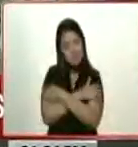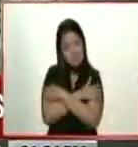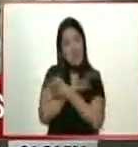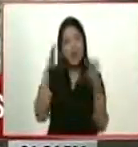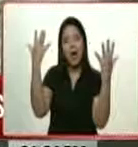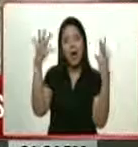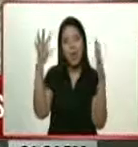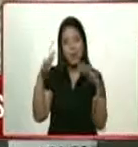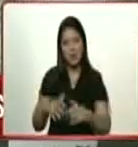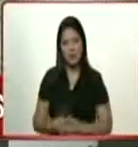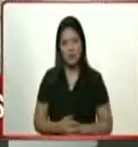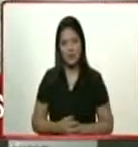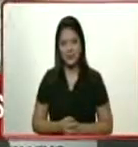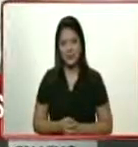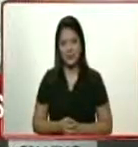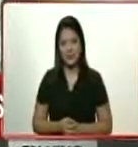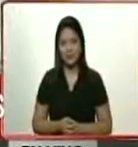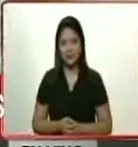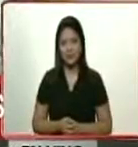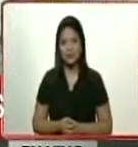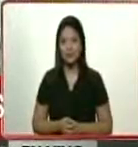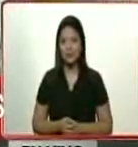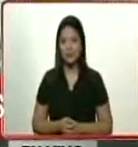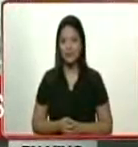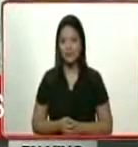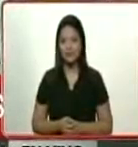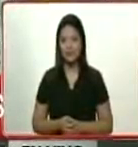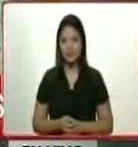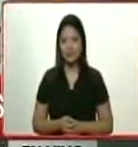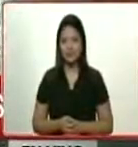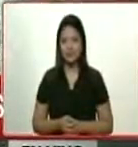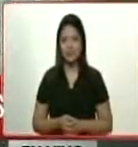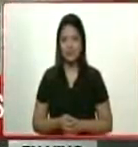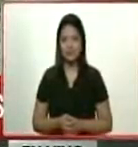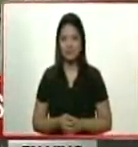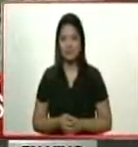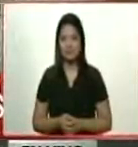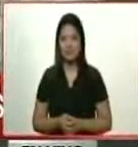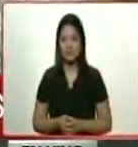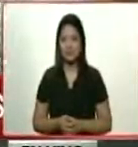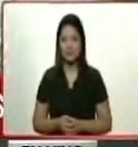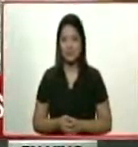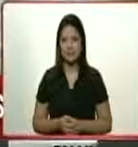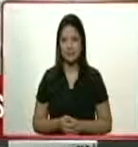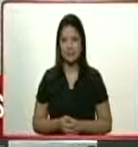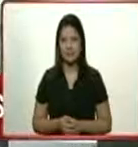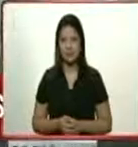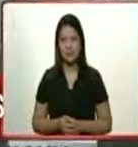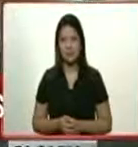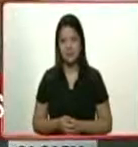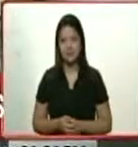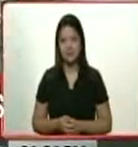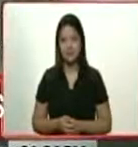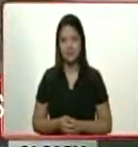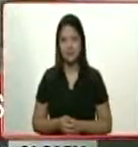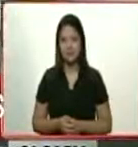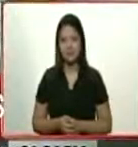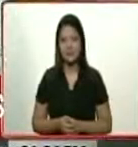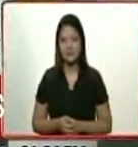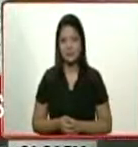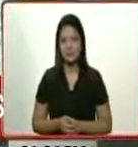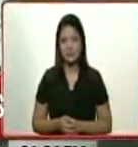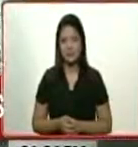objetivo estratégico. ¿Cuál es el objetivo estratégico? ¿Y cuáles son los retos que se nos presentan? Mi saludo también al alcalde Armando